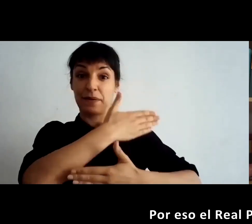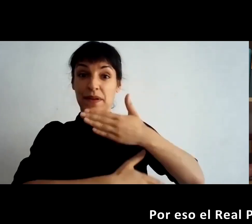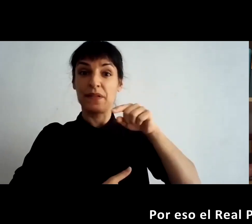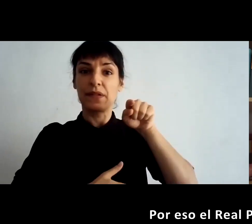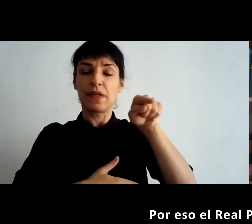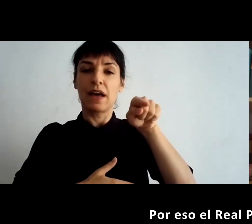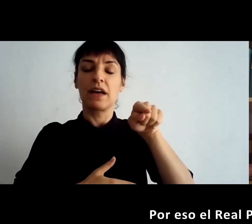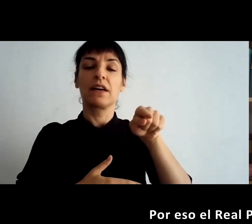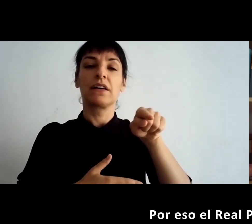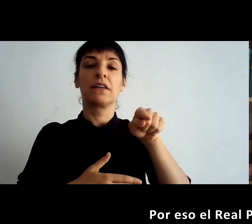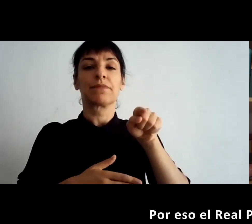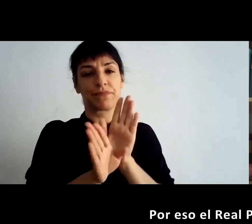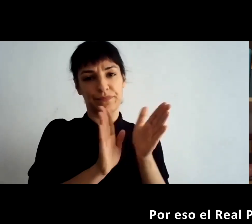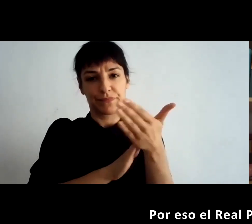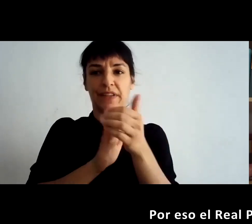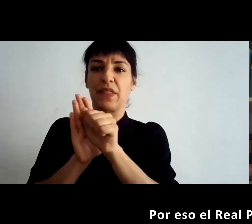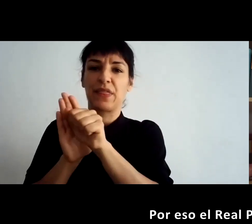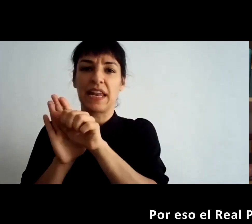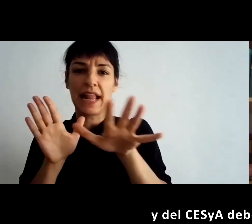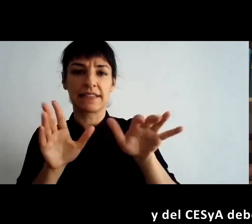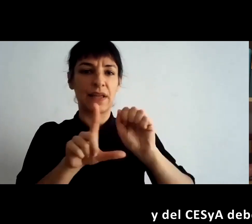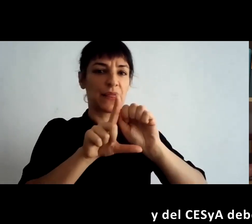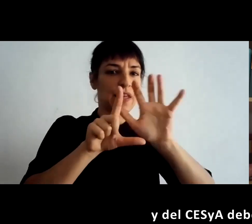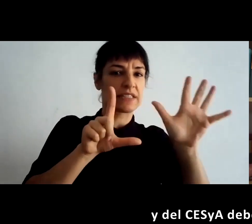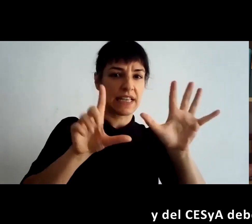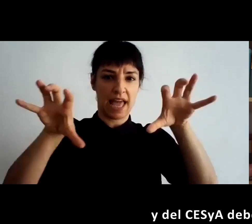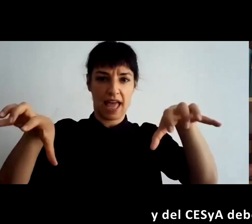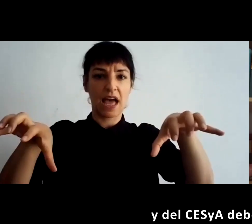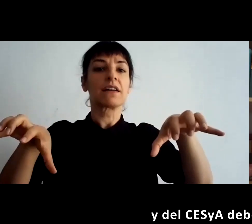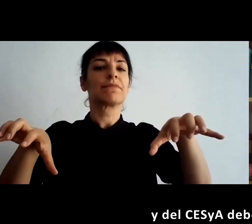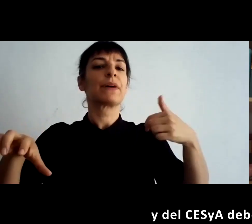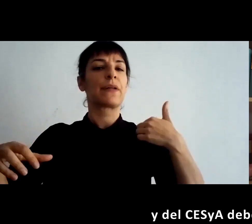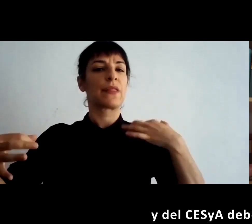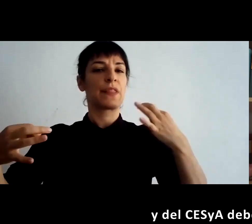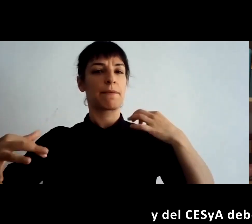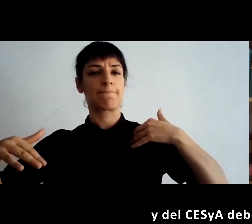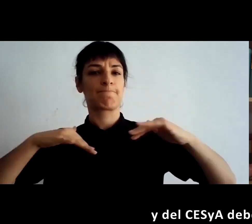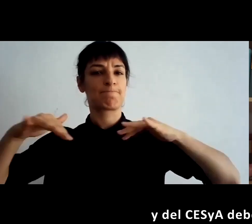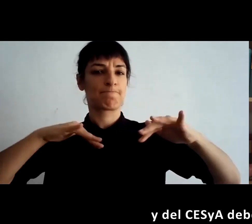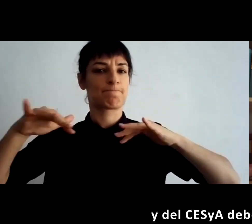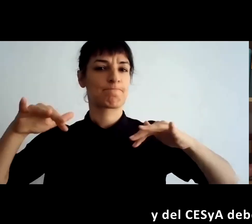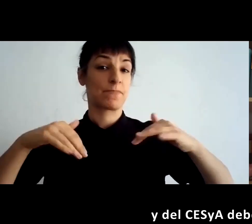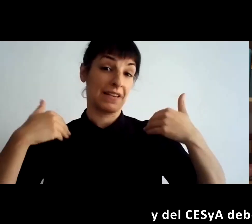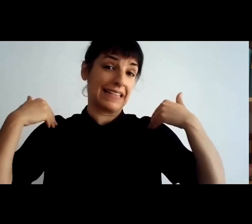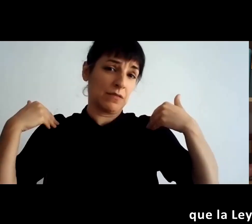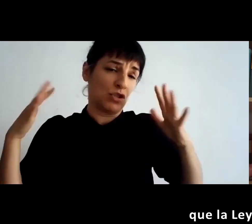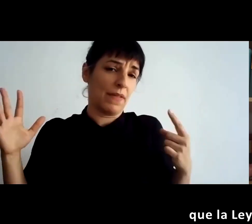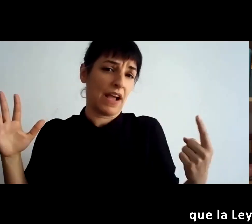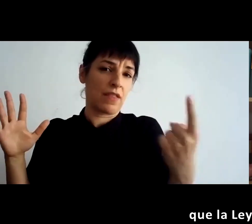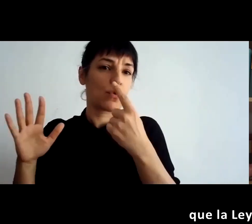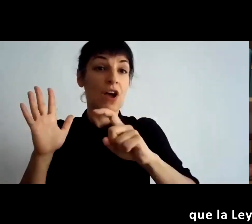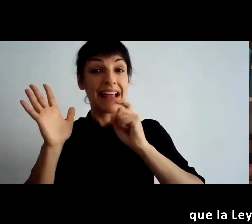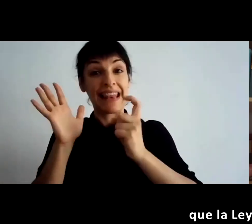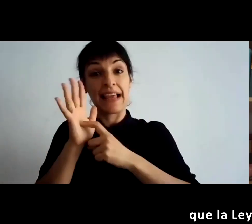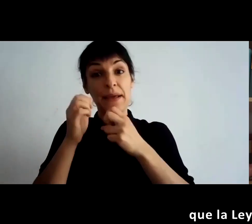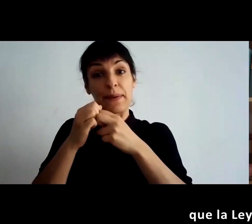a través del CENELSE y del CESIA, deberán dinamizar desde sus responsabilidades que la Ley